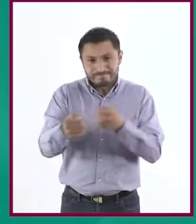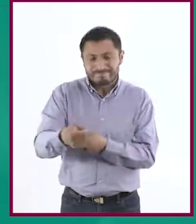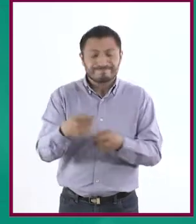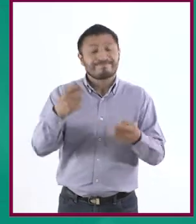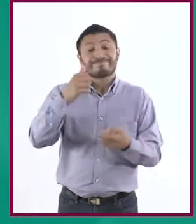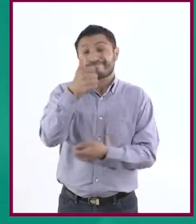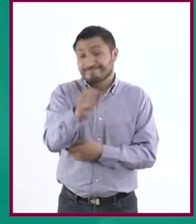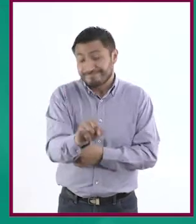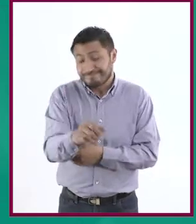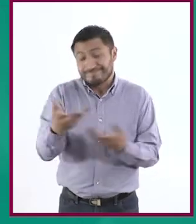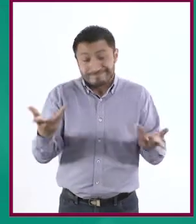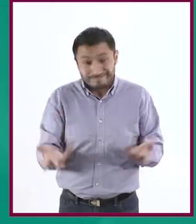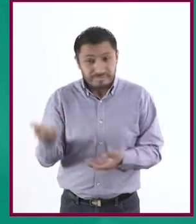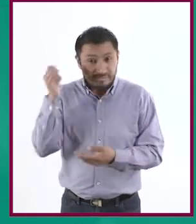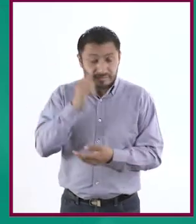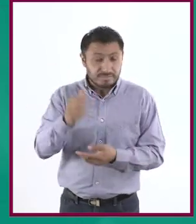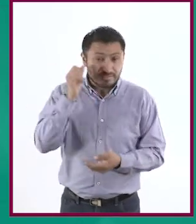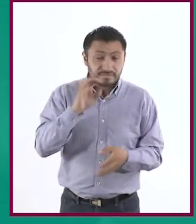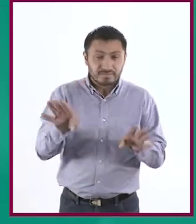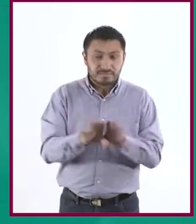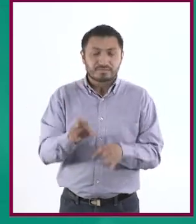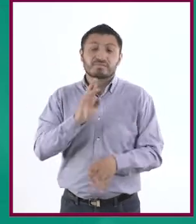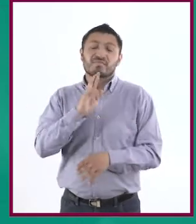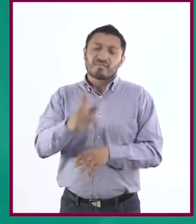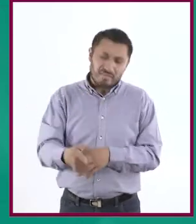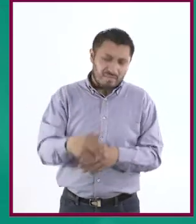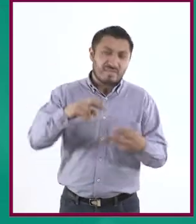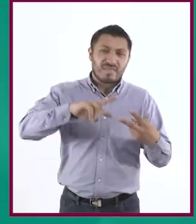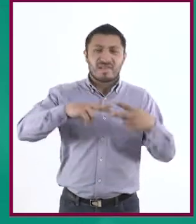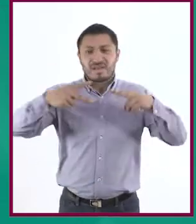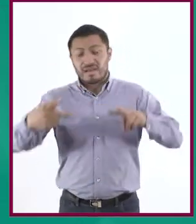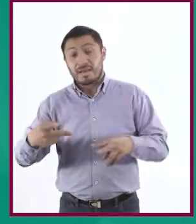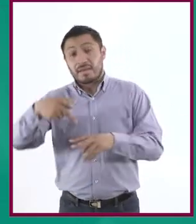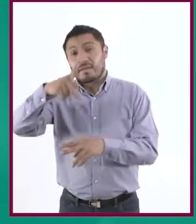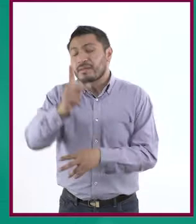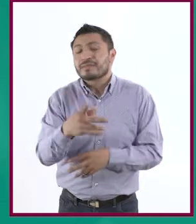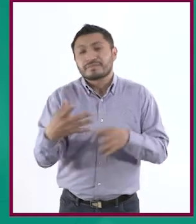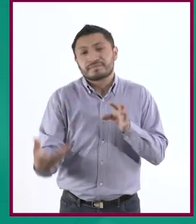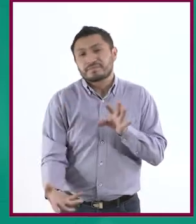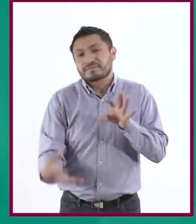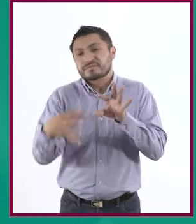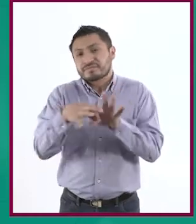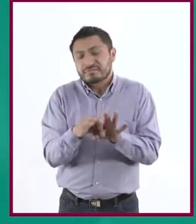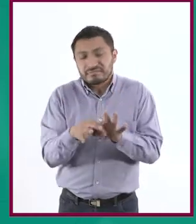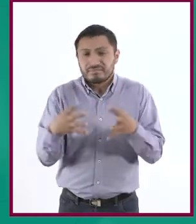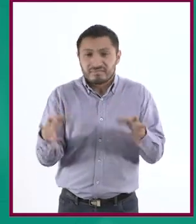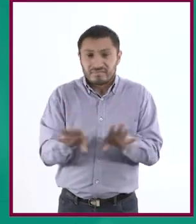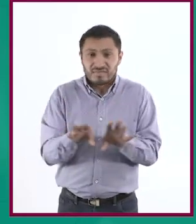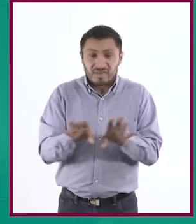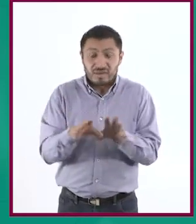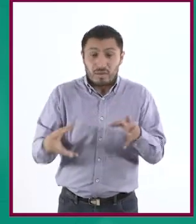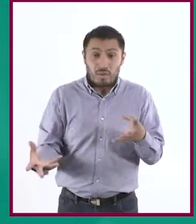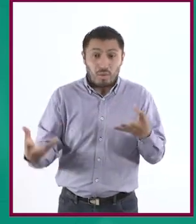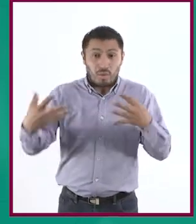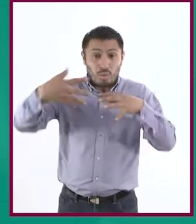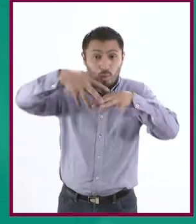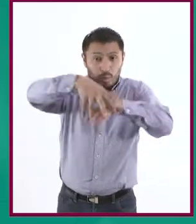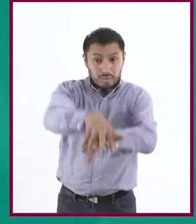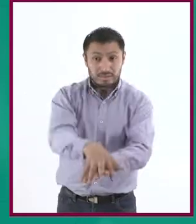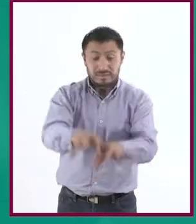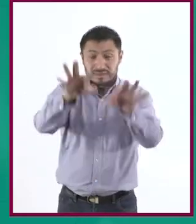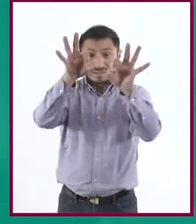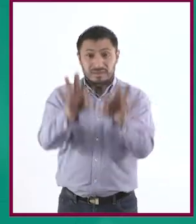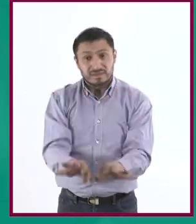genes así. Siempre hemos hecho mejoramiento genético, pero cruzando individuos completos con toda